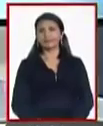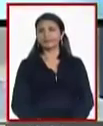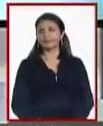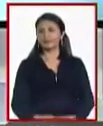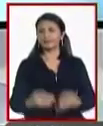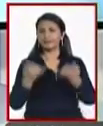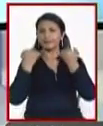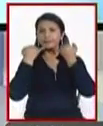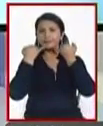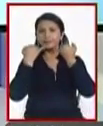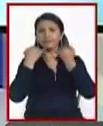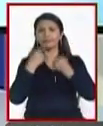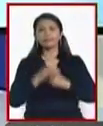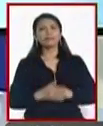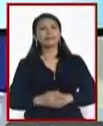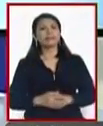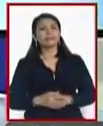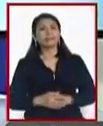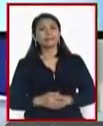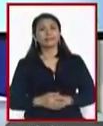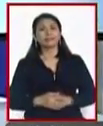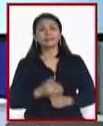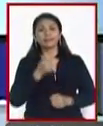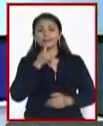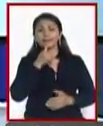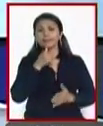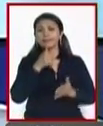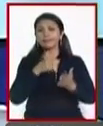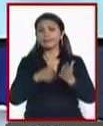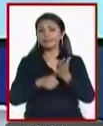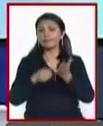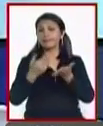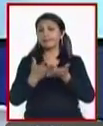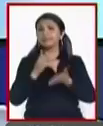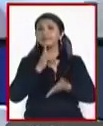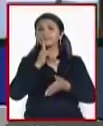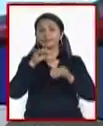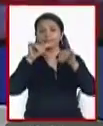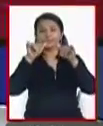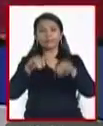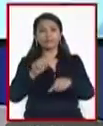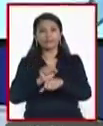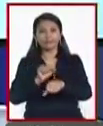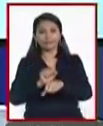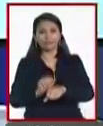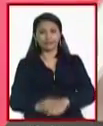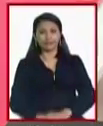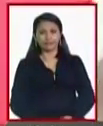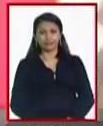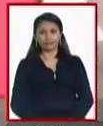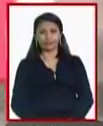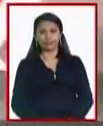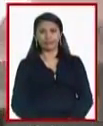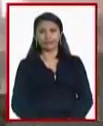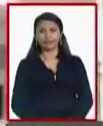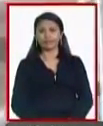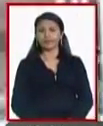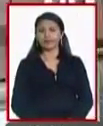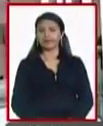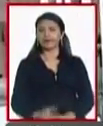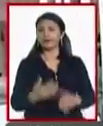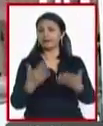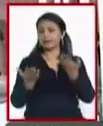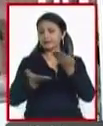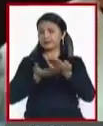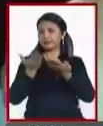atención con la siguiente información porque el fallo elimina las cartas de preaviso y con esto se garantiza la estabilidad laboral. El acto